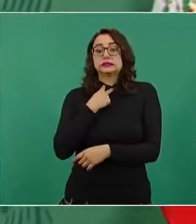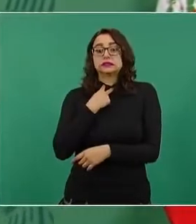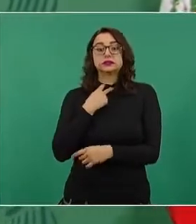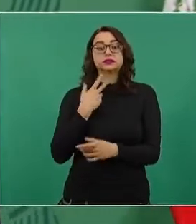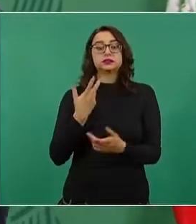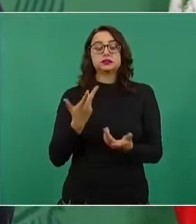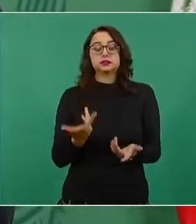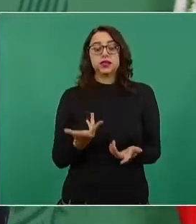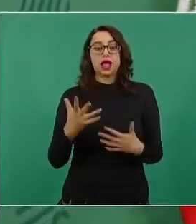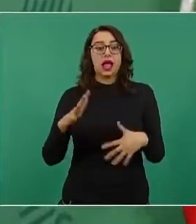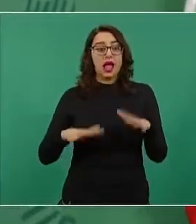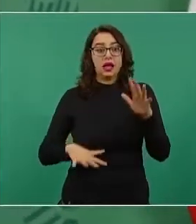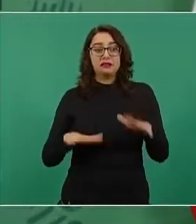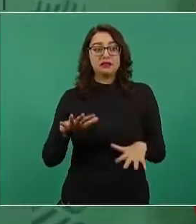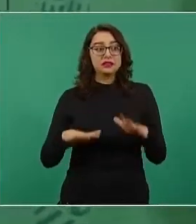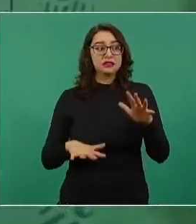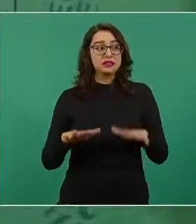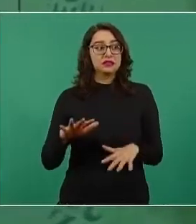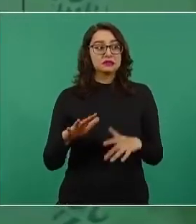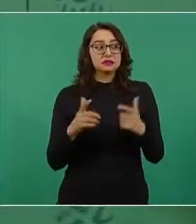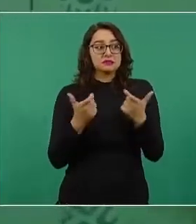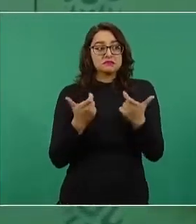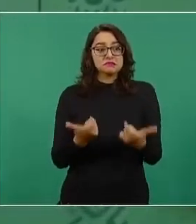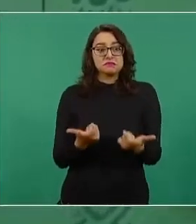veces ni siquiera para eso,